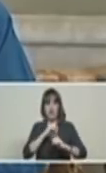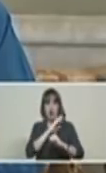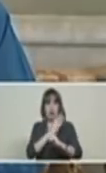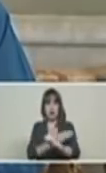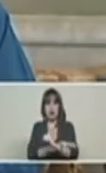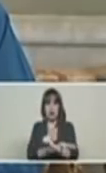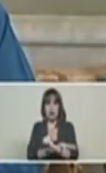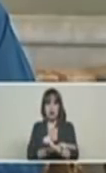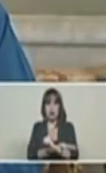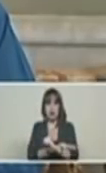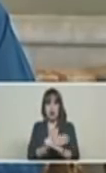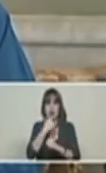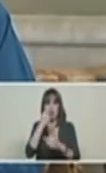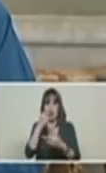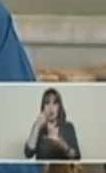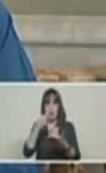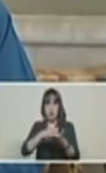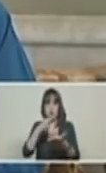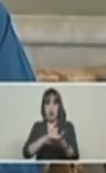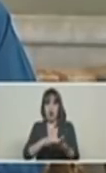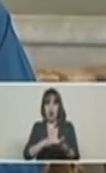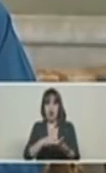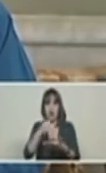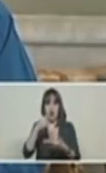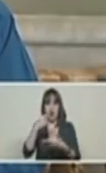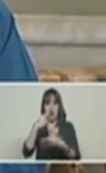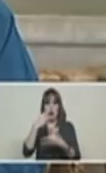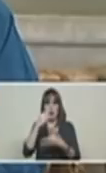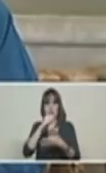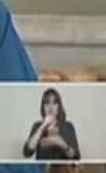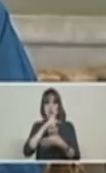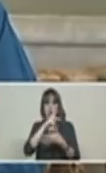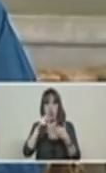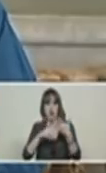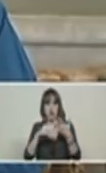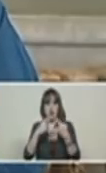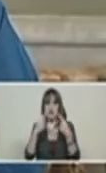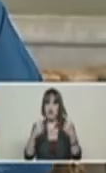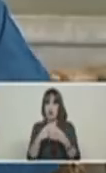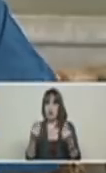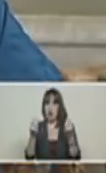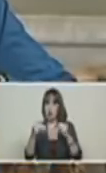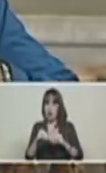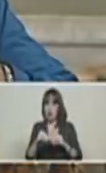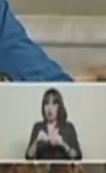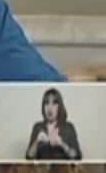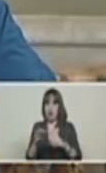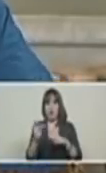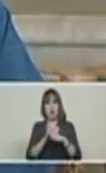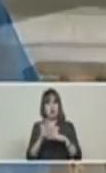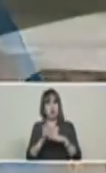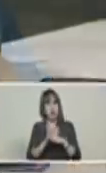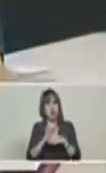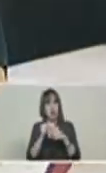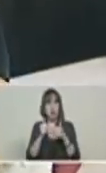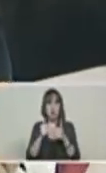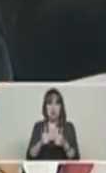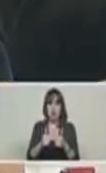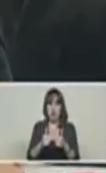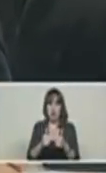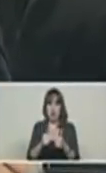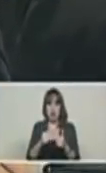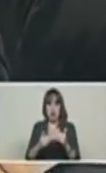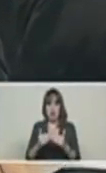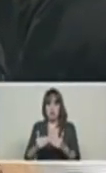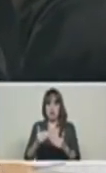Se fijó un conjunto de precios acordados que puedo decir funcionaron muy bien los primeros